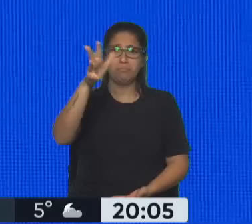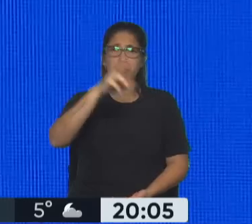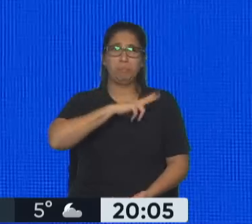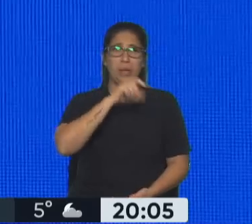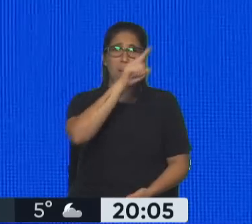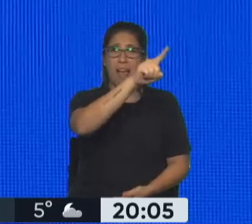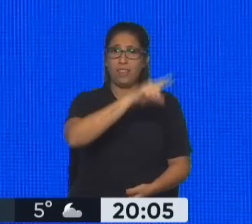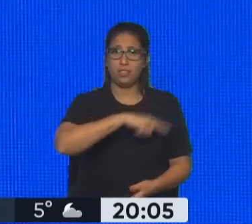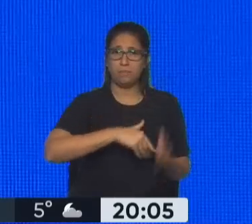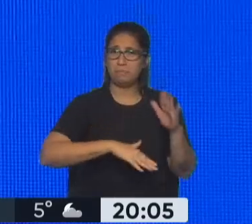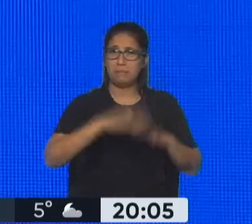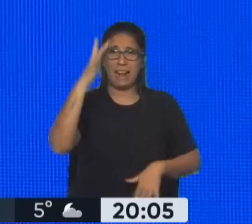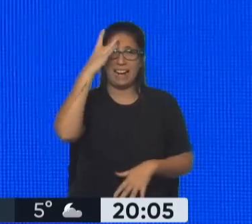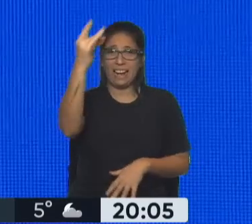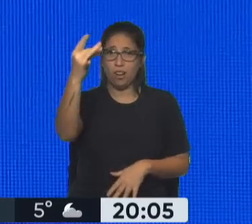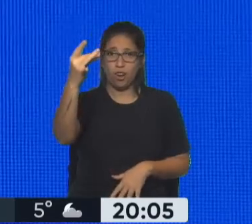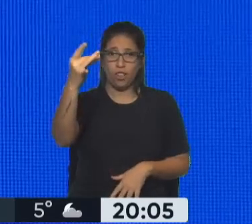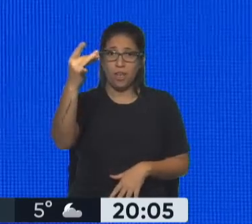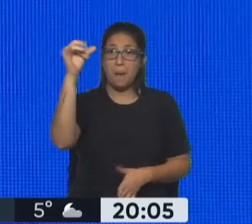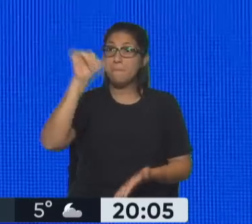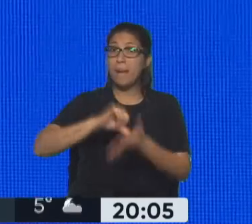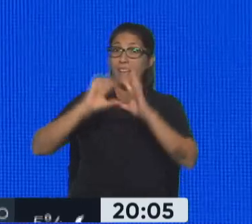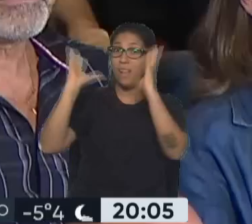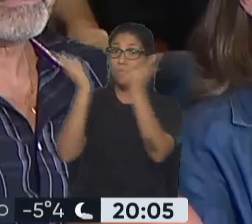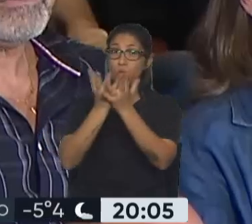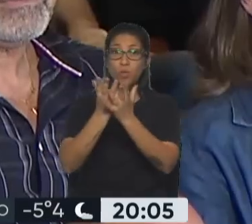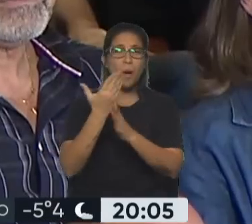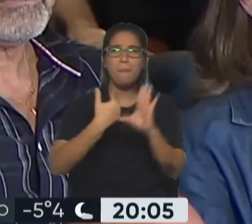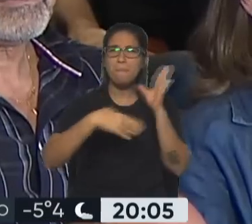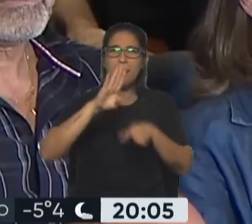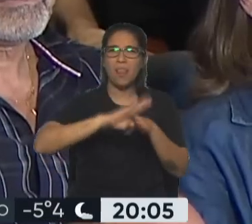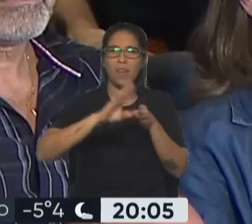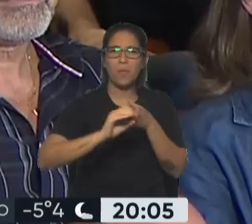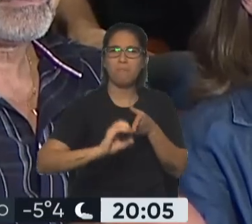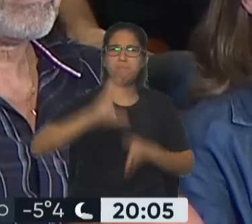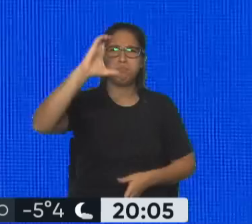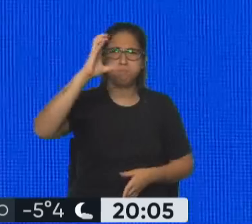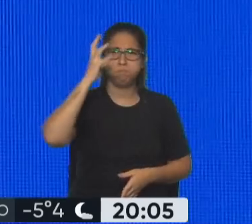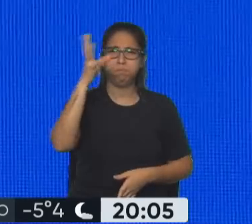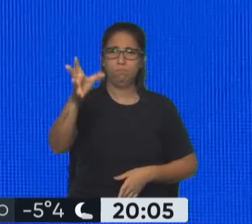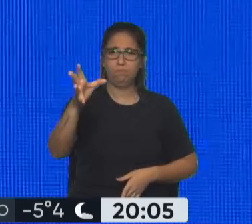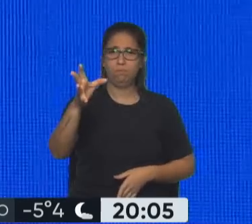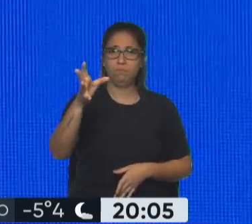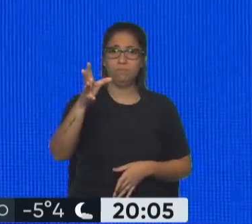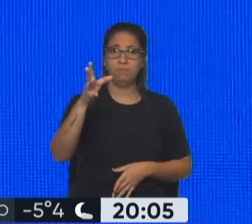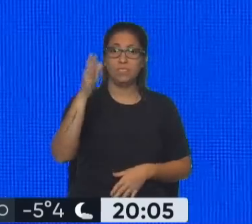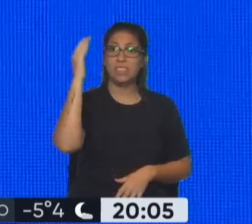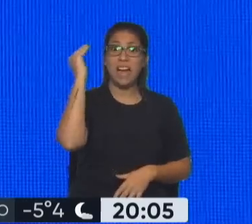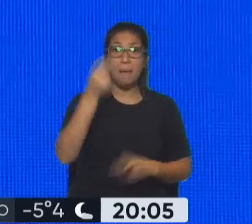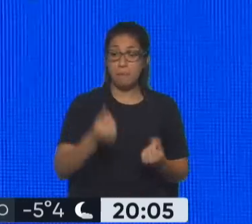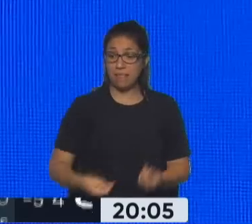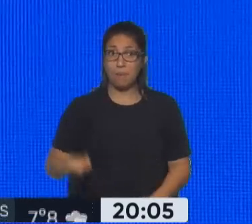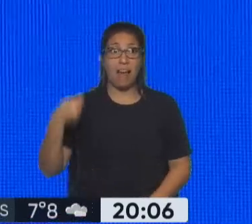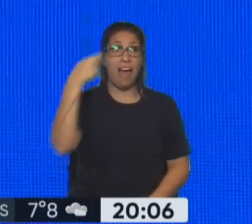privados internacionales. El país que más se endeudó. Y cuando llegaron hasta acá, como no tenían plata para devolver, esta